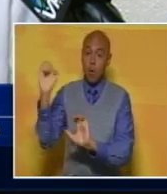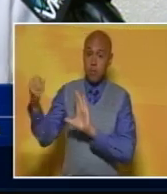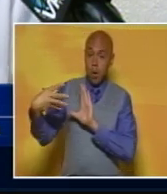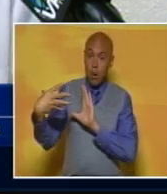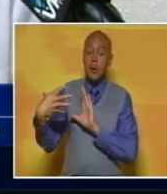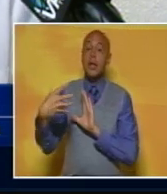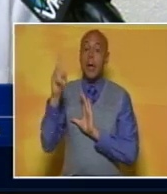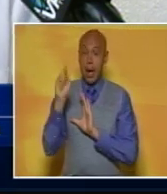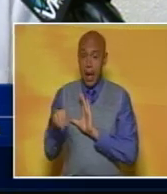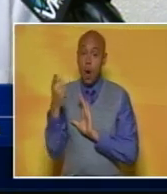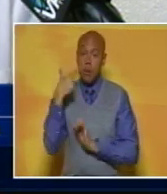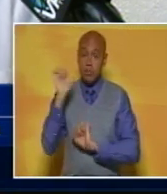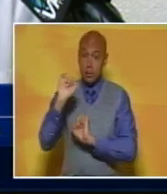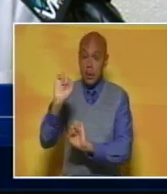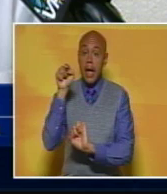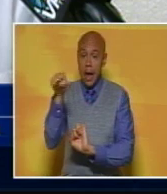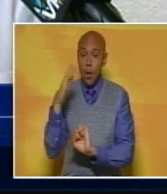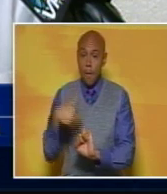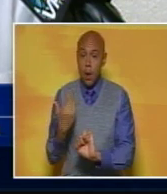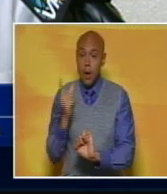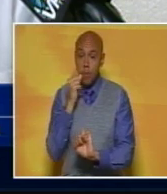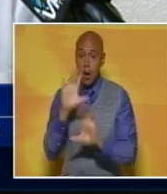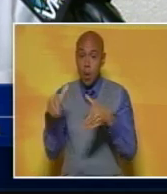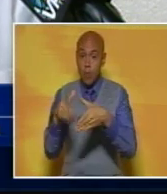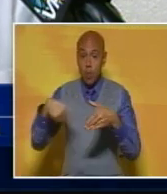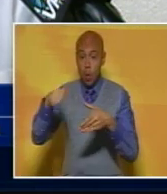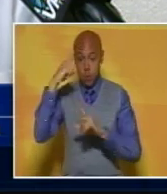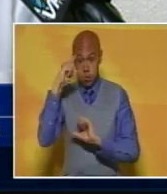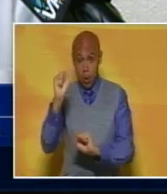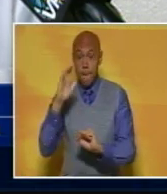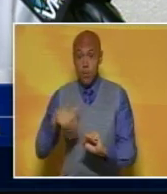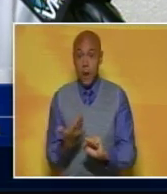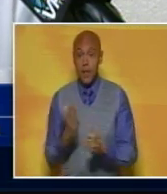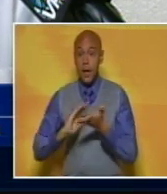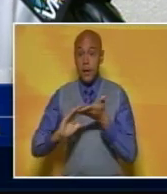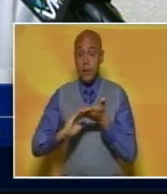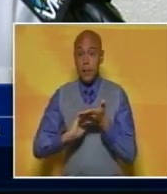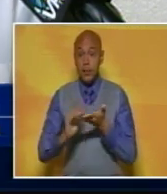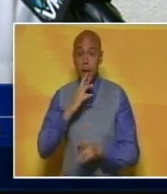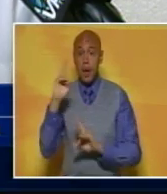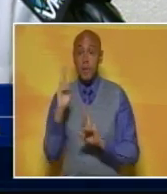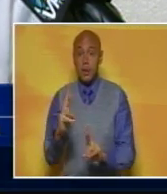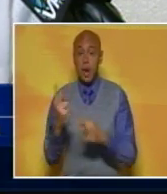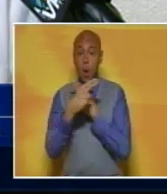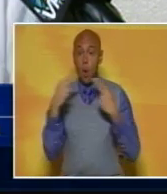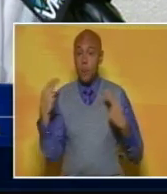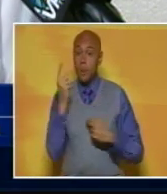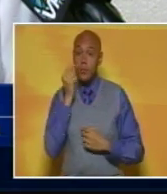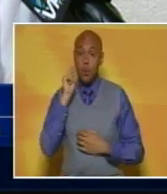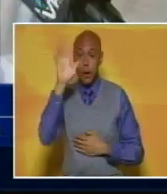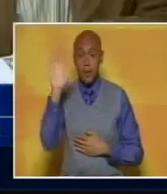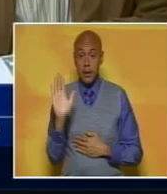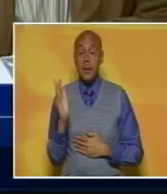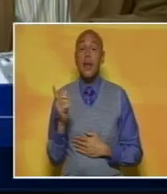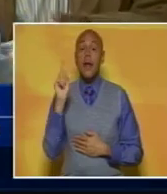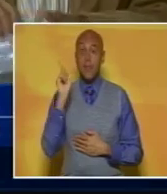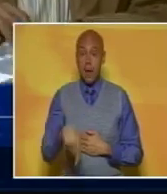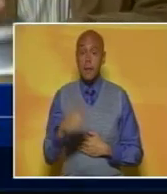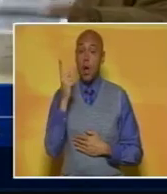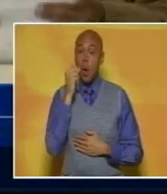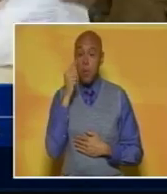los asesoren y los ayuden en esta situación donde debemos estar comprometidos todos los venezolanos. Alabó